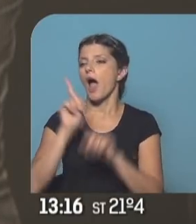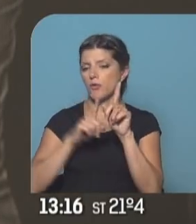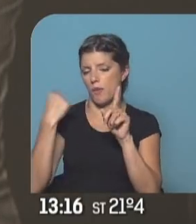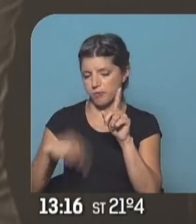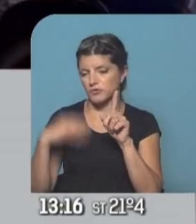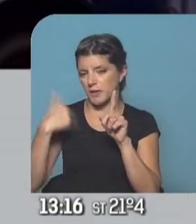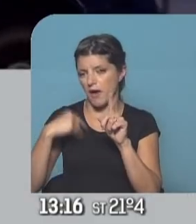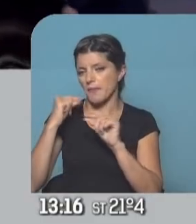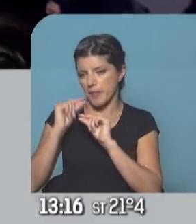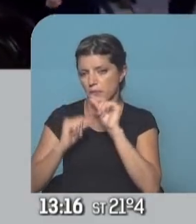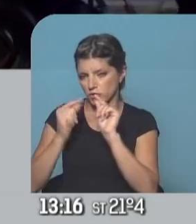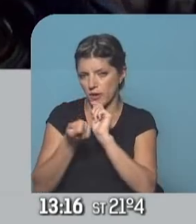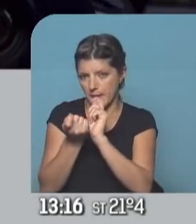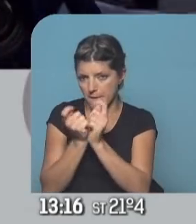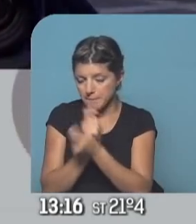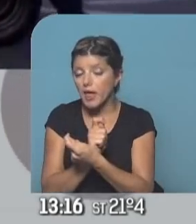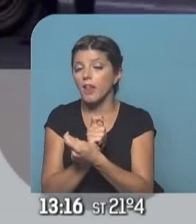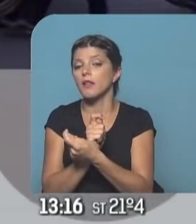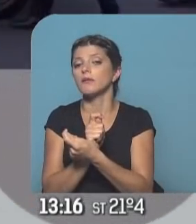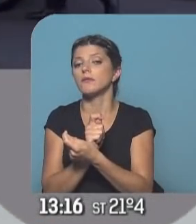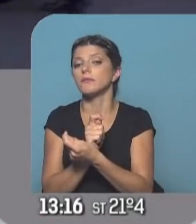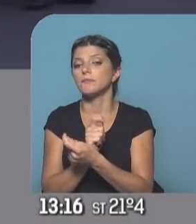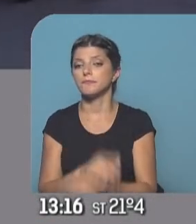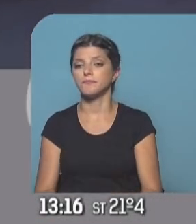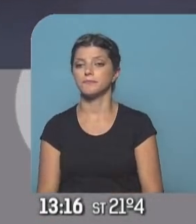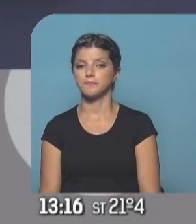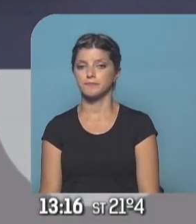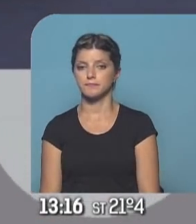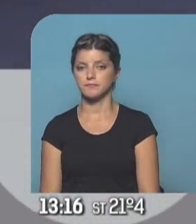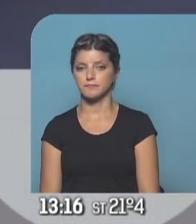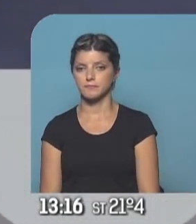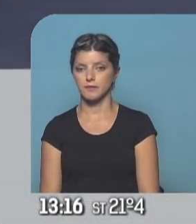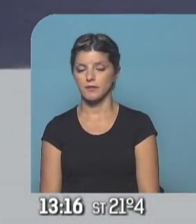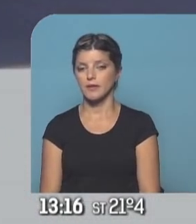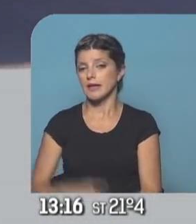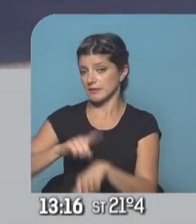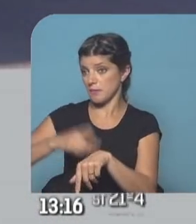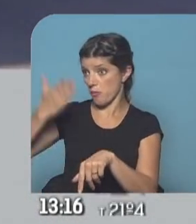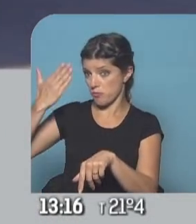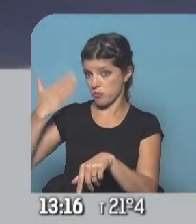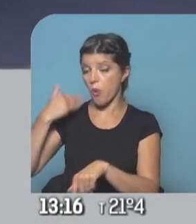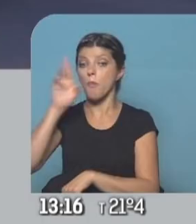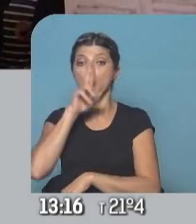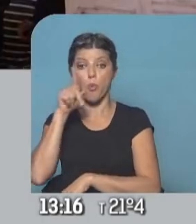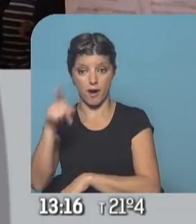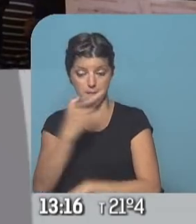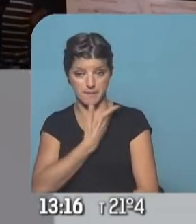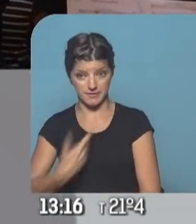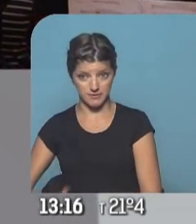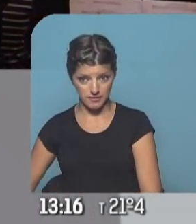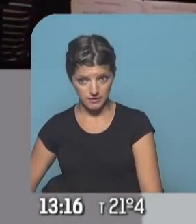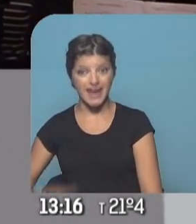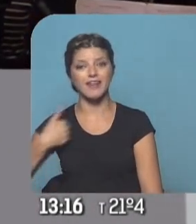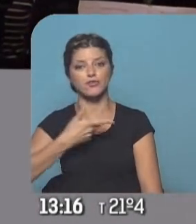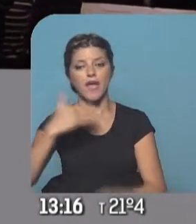los cambios, hay una toma del poder en el último tiempo por parte de Bachelet en avances sociales muy